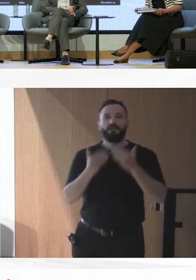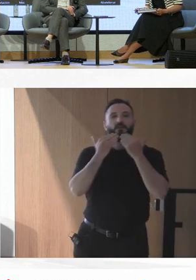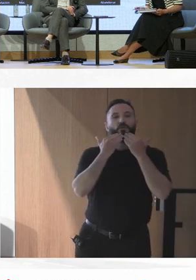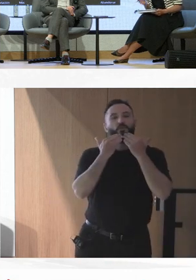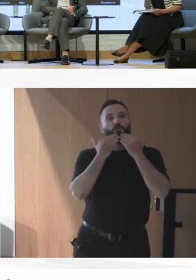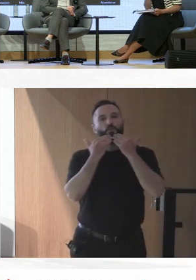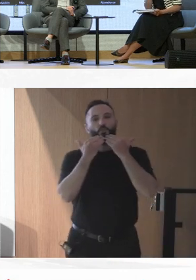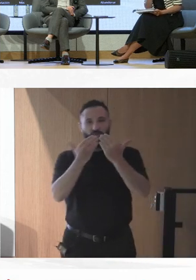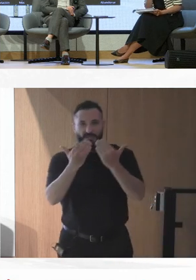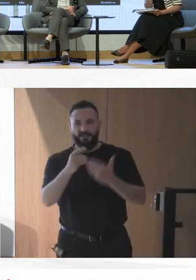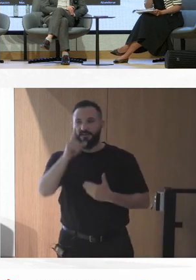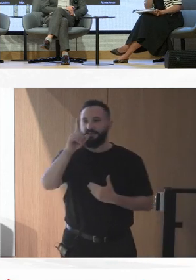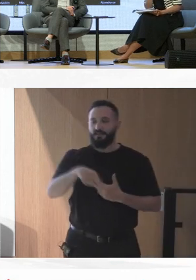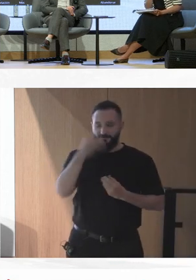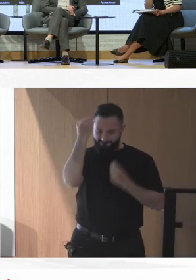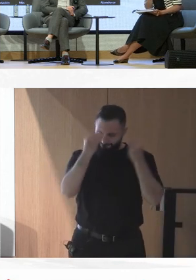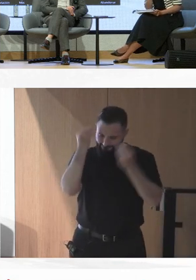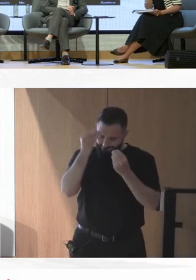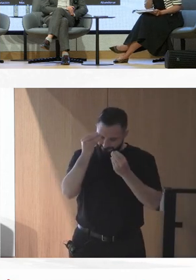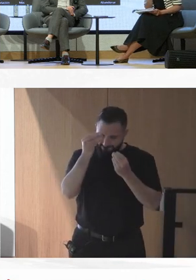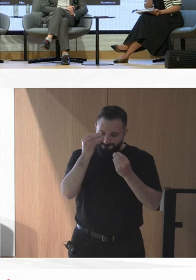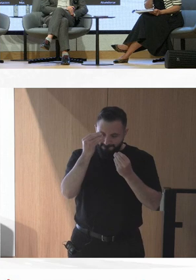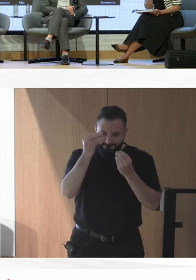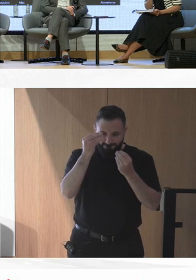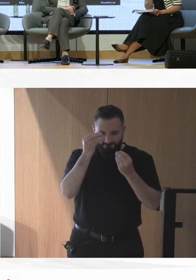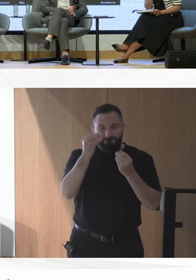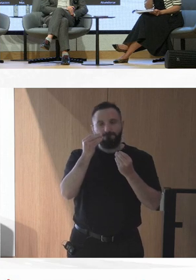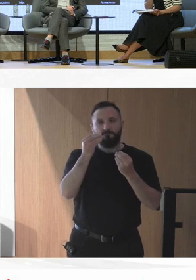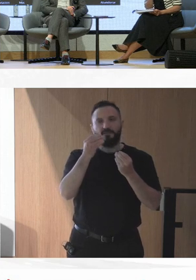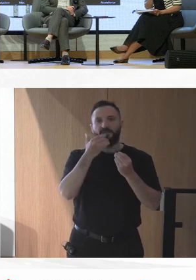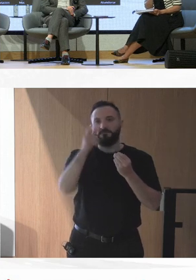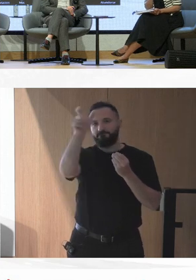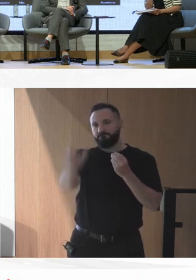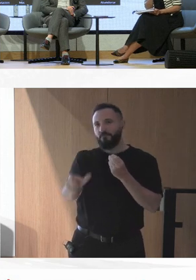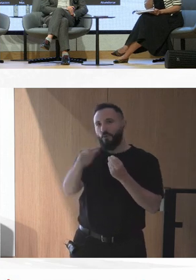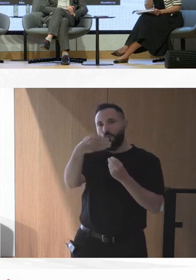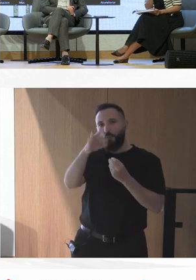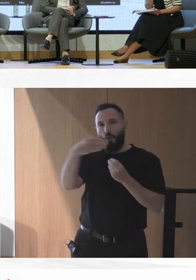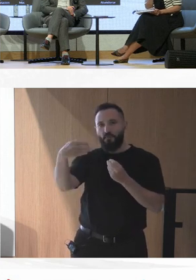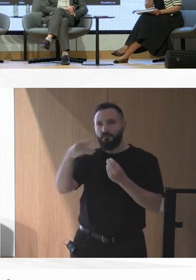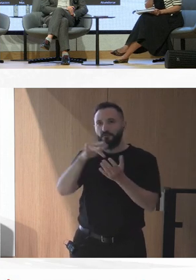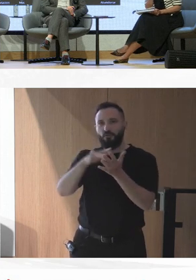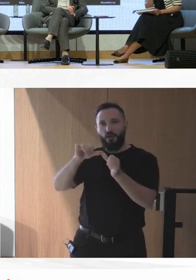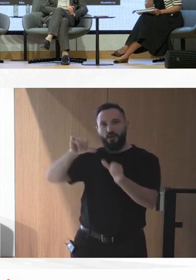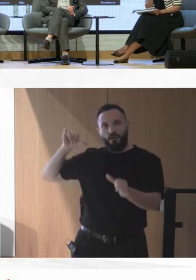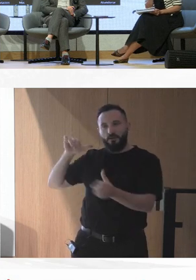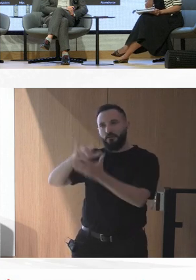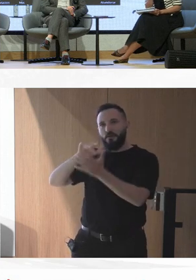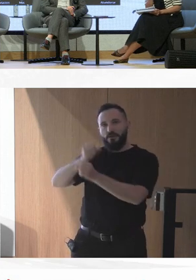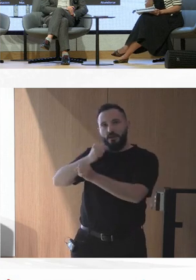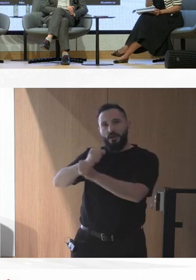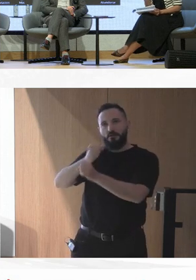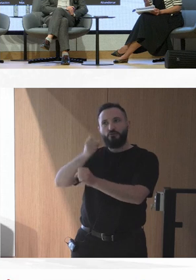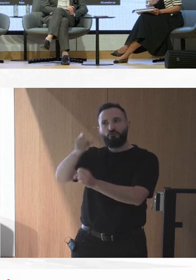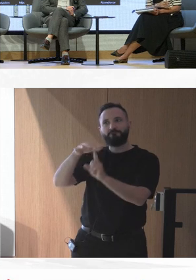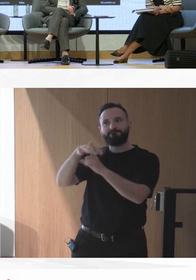También nos preguntábamos si se ha encontrado usted algún caso en su práctica que hayan